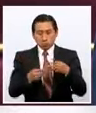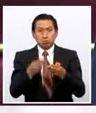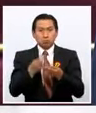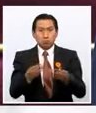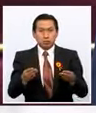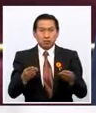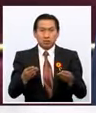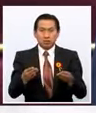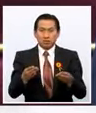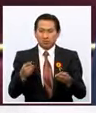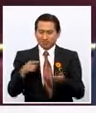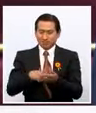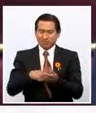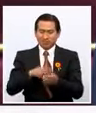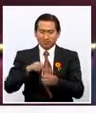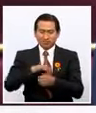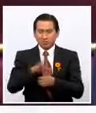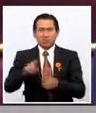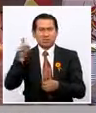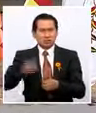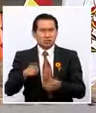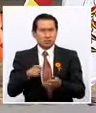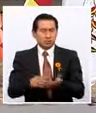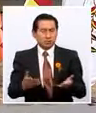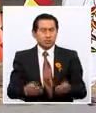de este virus requiere